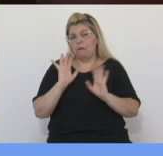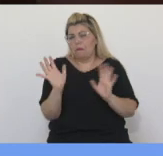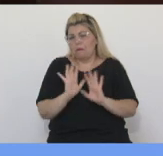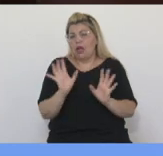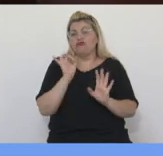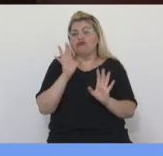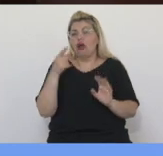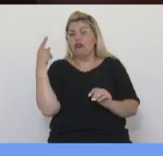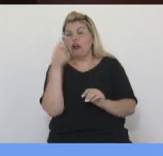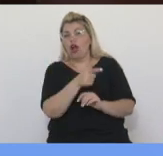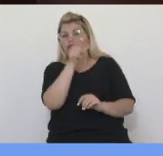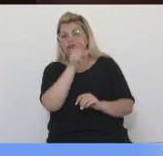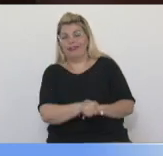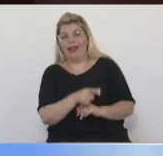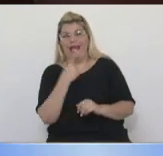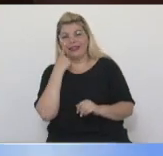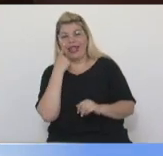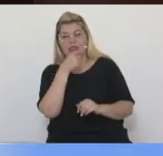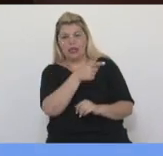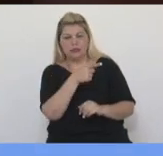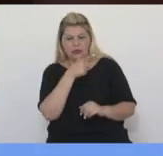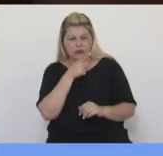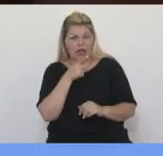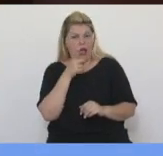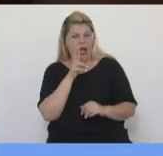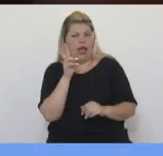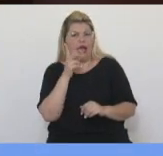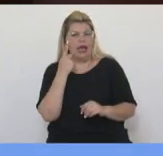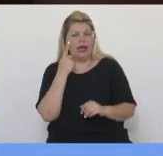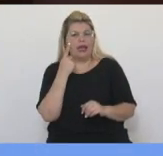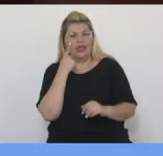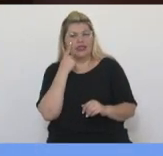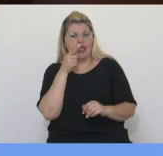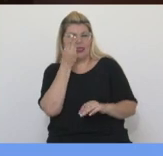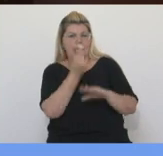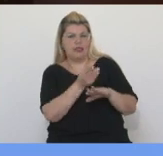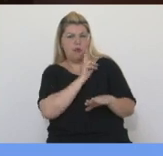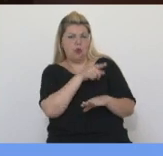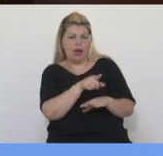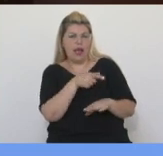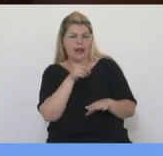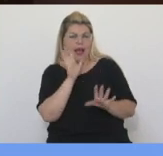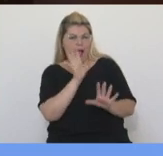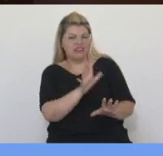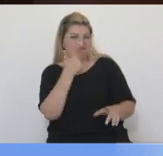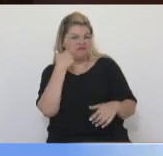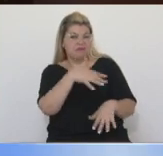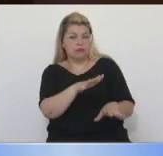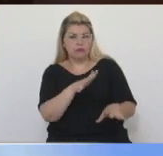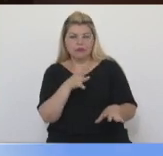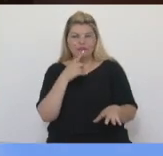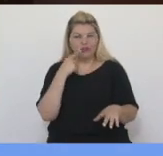intendenta lo cual creo que es un error tenemos mediciones que están afectando su credibilidad